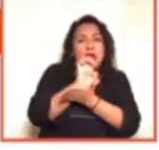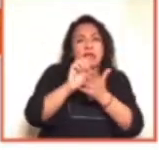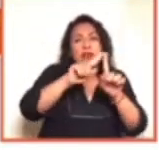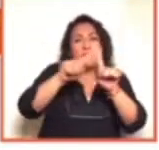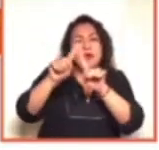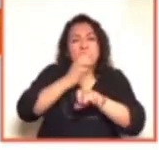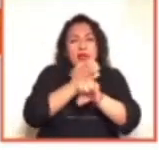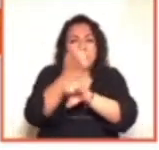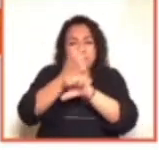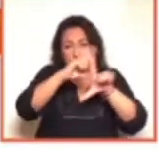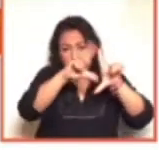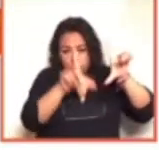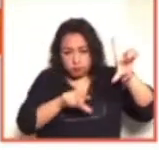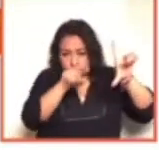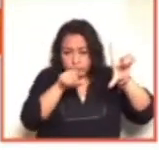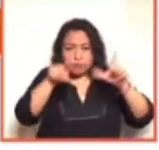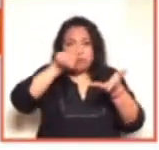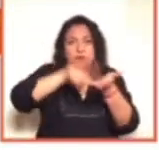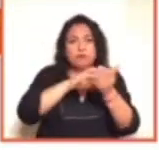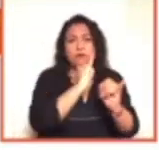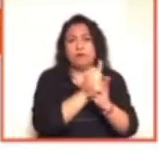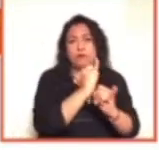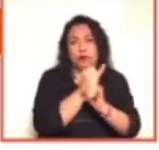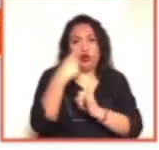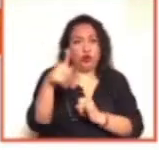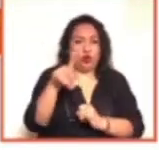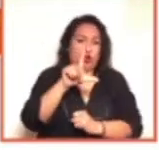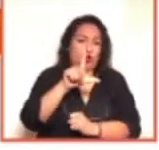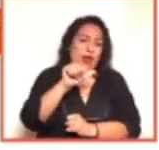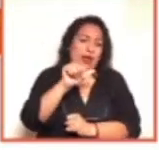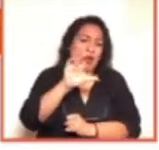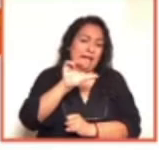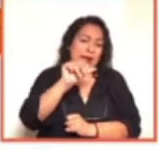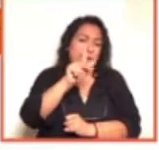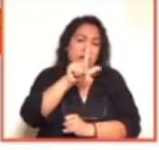a través de la sala virtual de La Capilla.